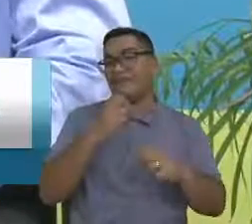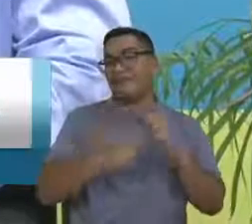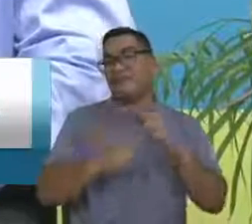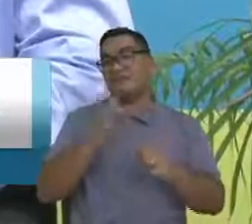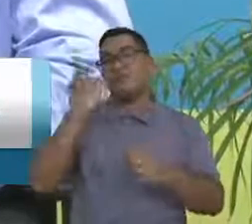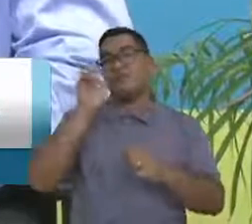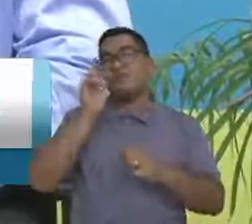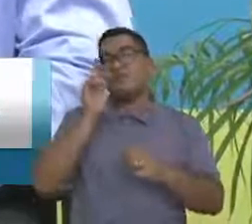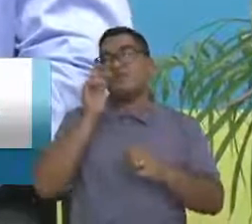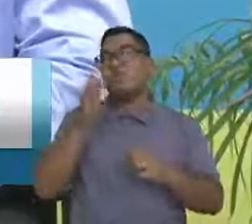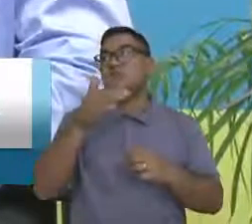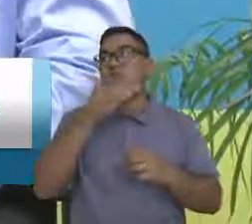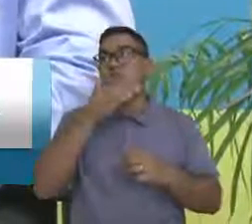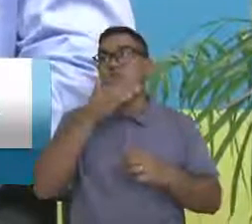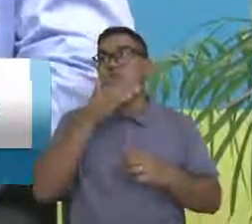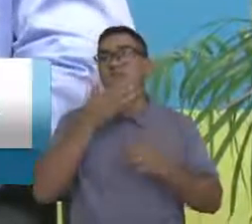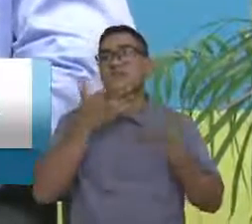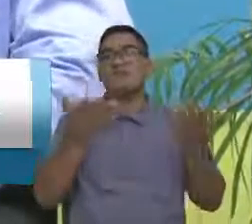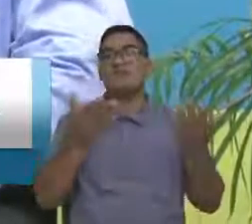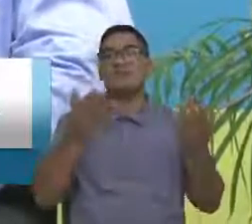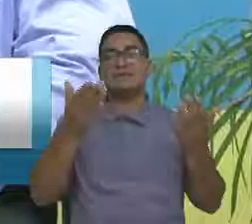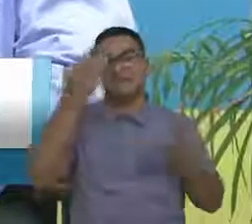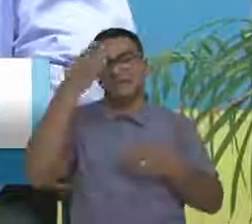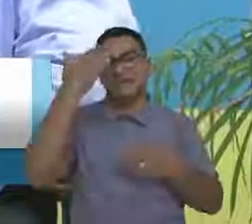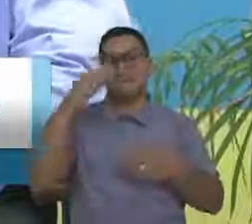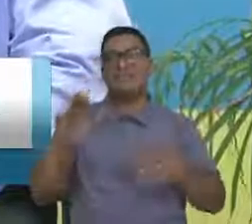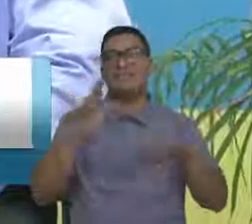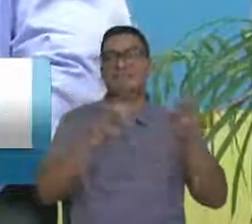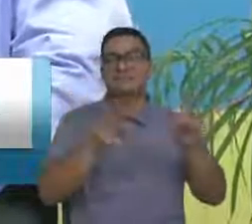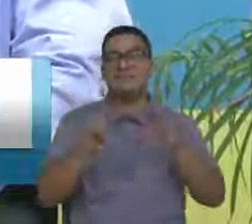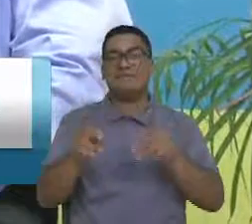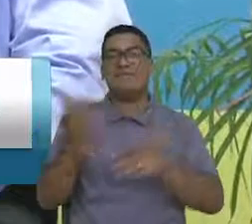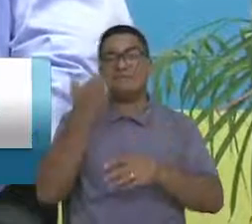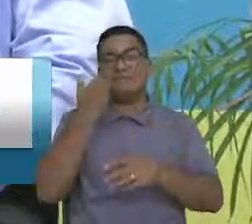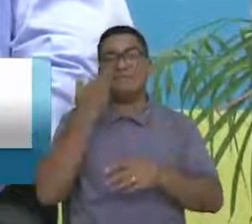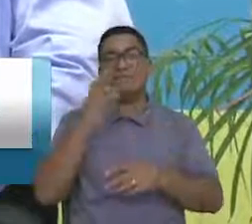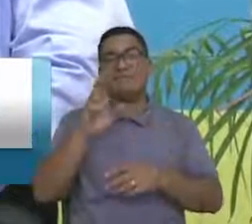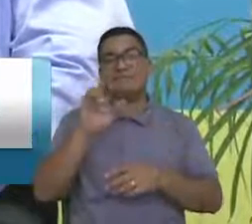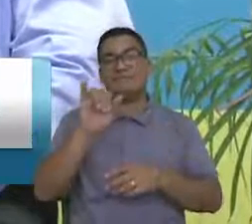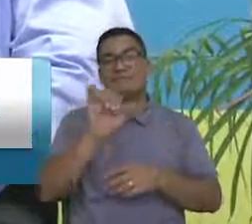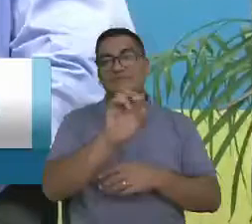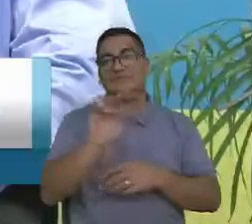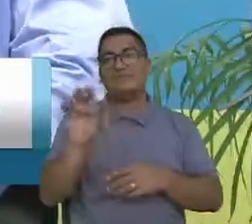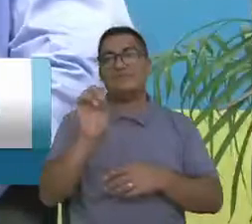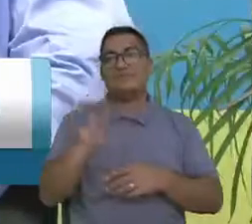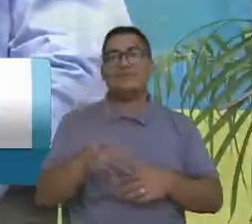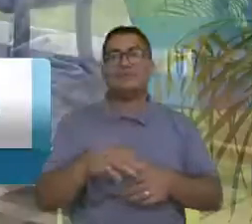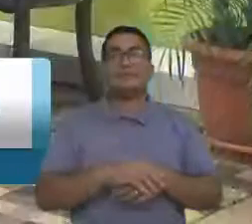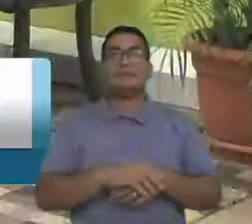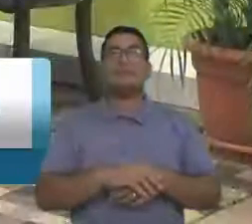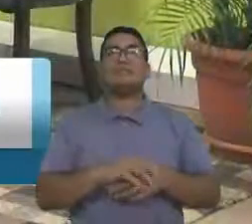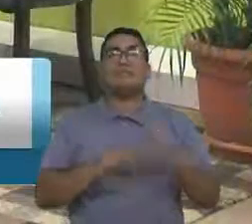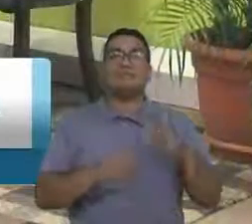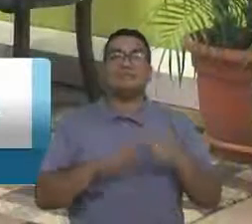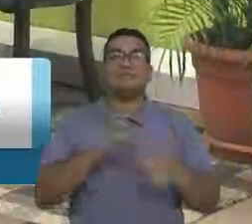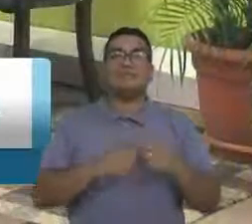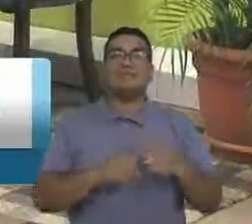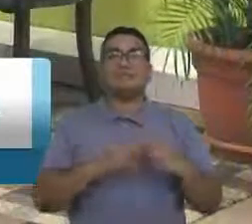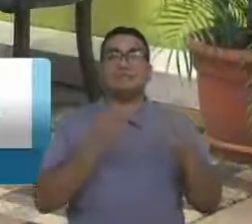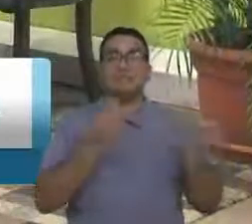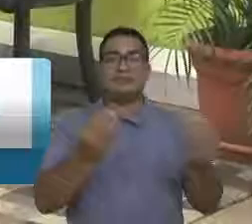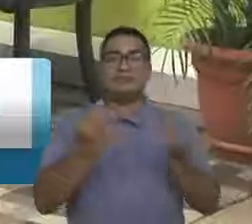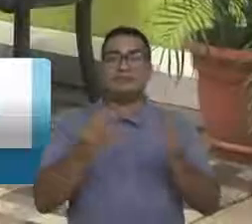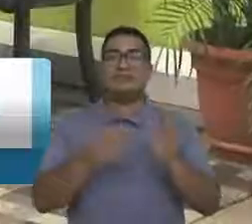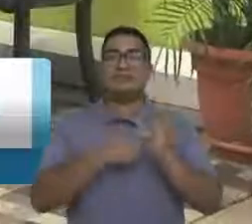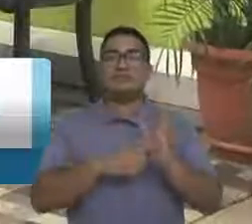está inflamando, yo ya voy pensando que el paciente tiene ese probable diagnóstico. Ahora, ¿quiénes afecta más? ¿Está